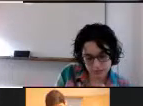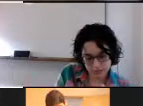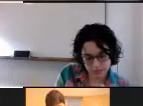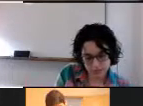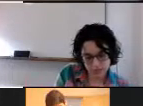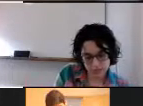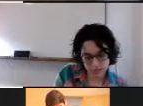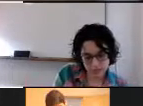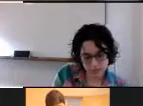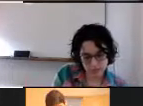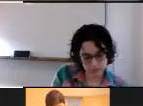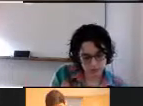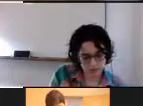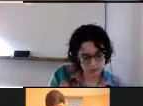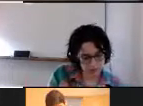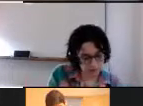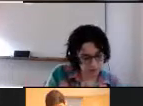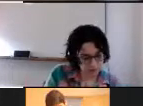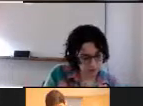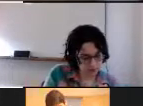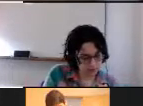abajo?